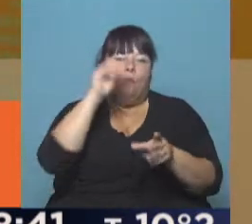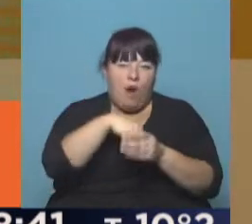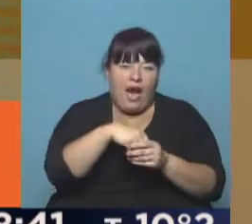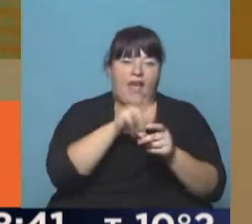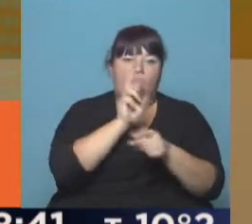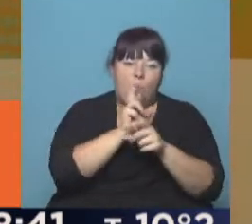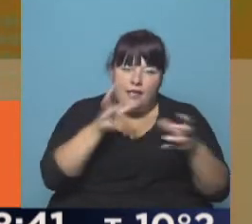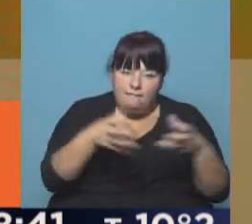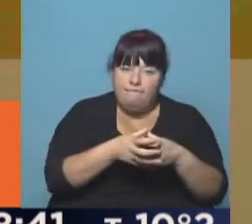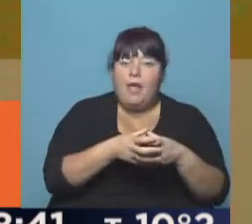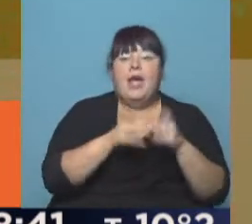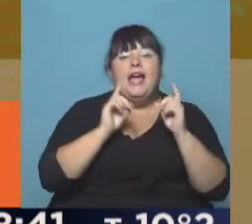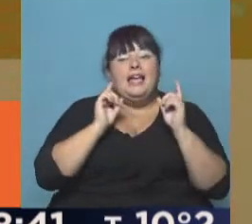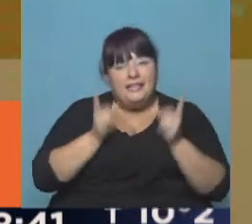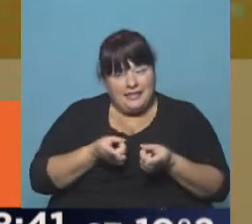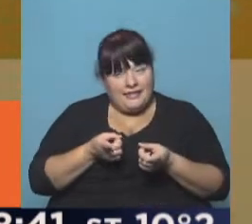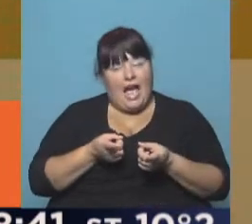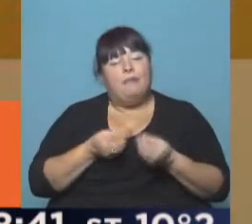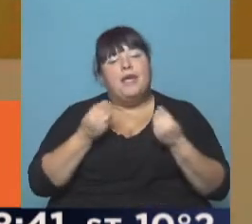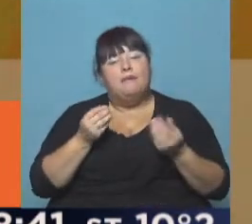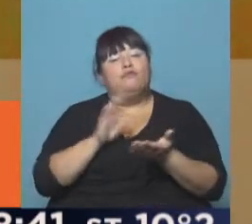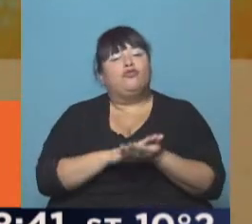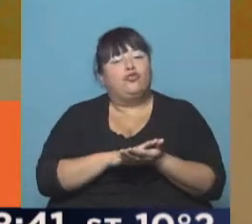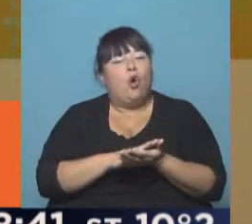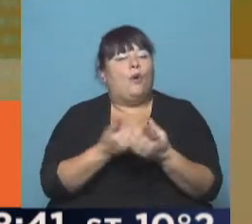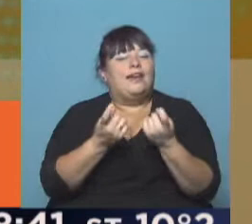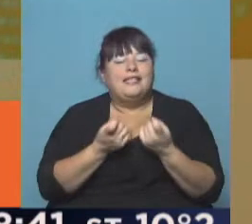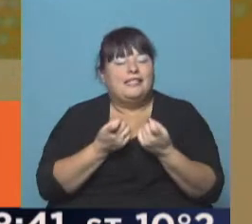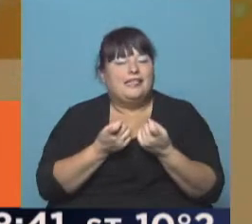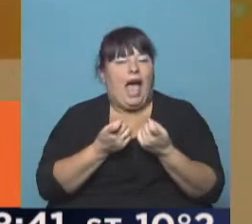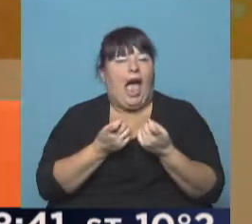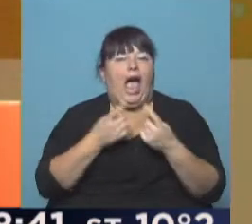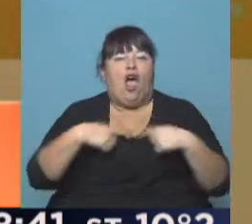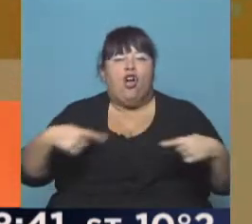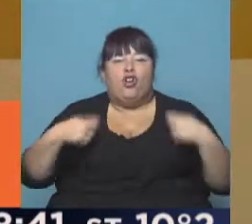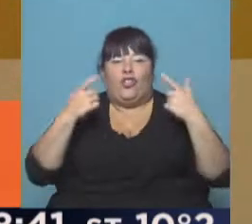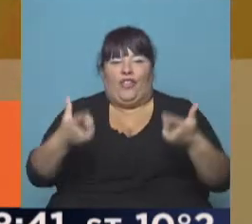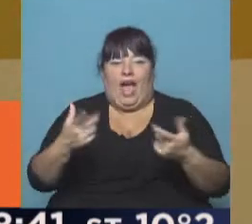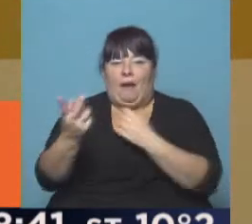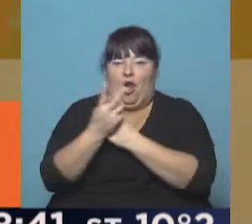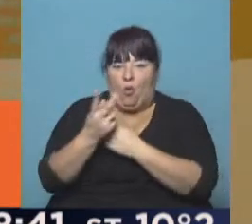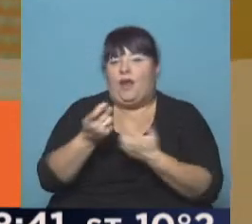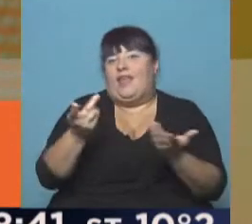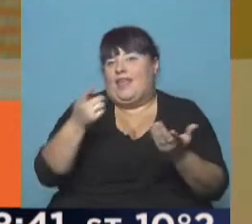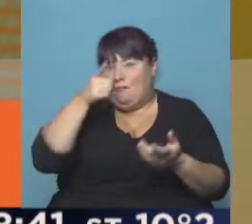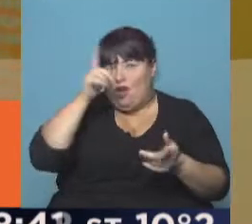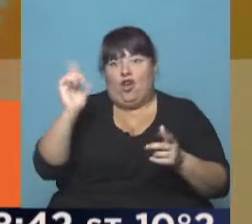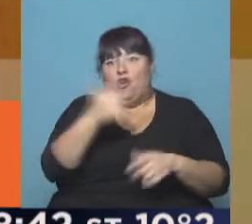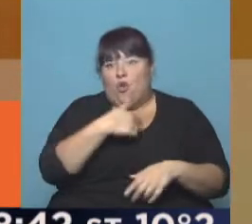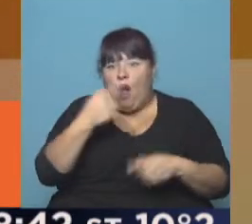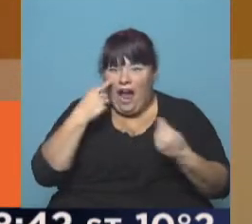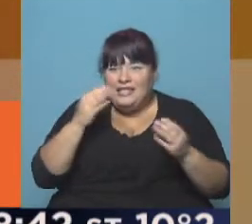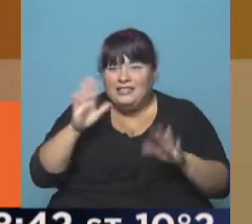contenidos pero también tiene que ver con la necesidad de equipamiento de aquellos que nos defienden digo es una barbaridad como